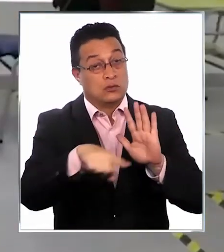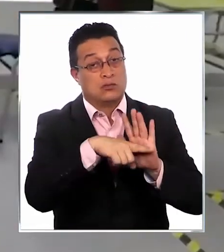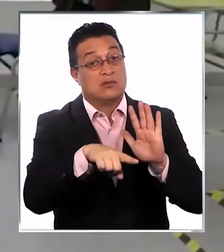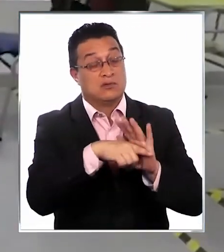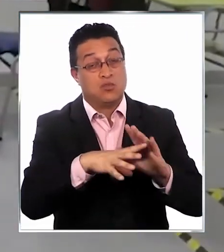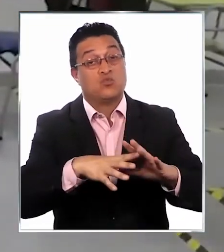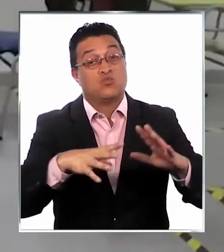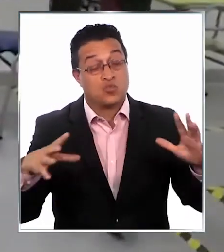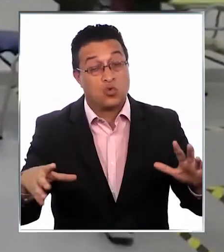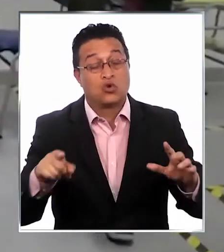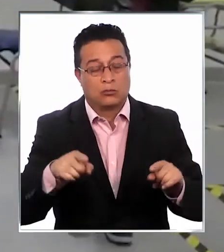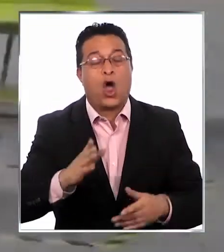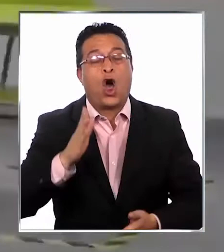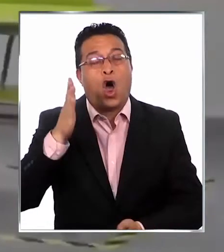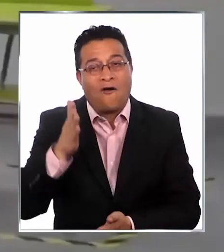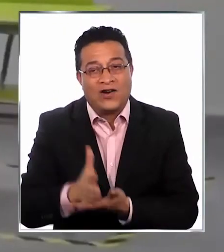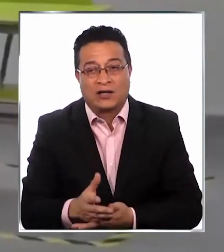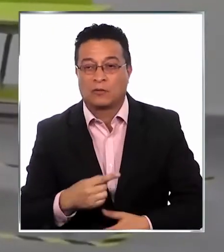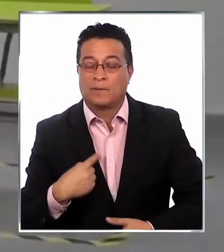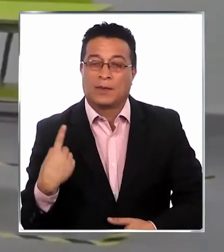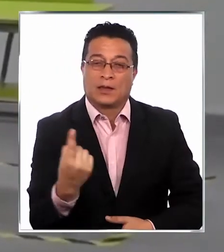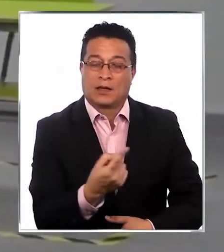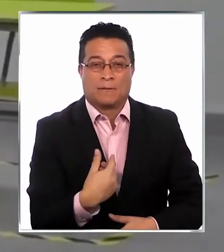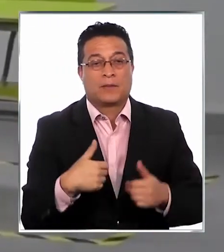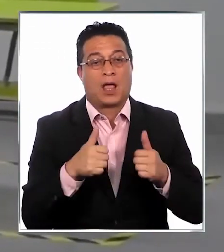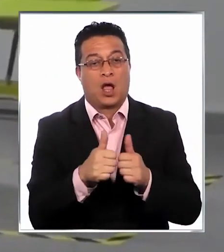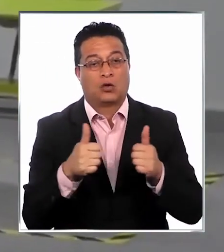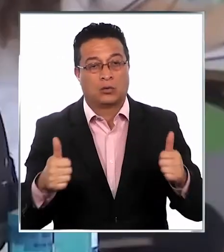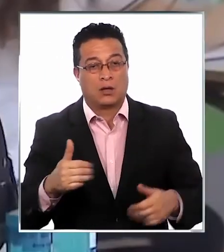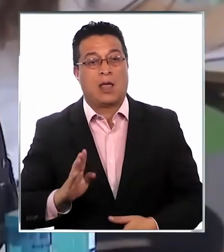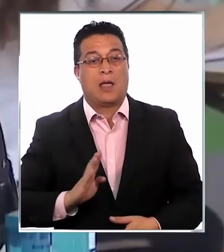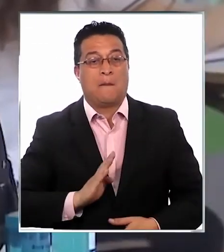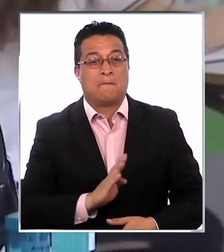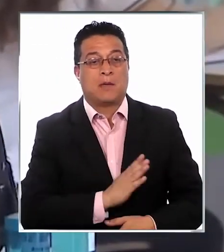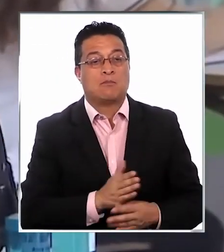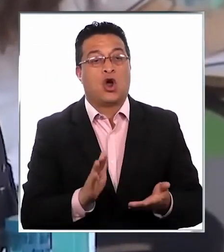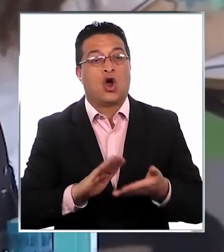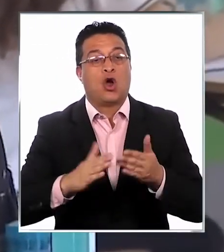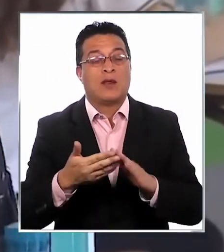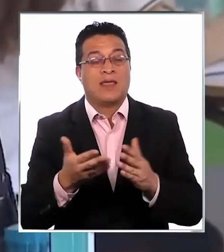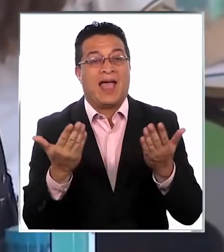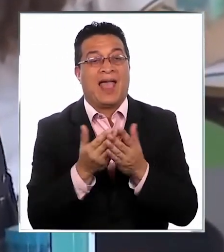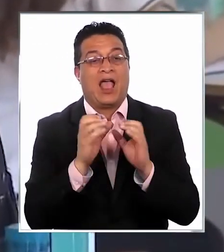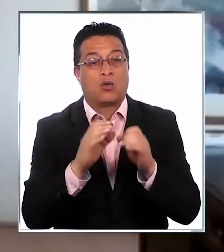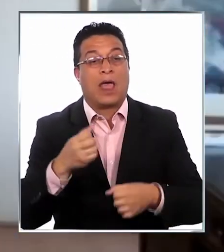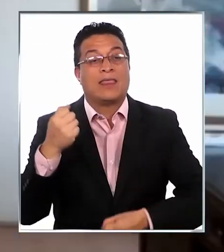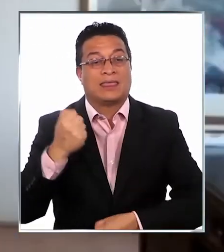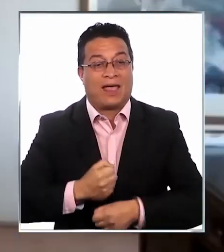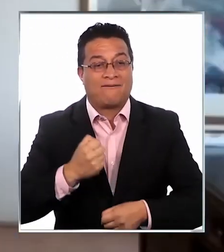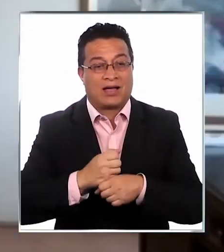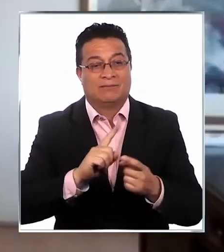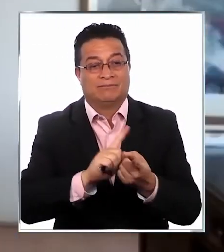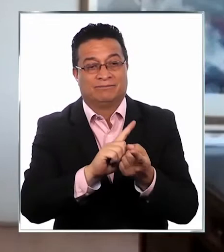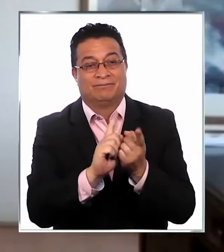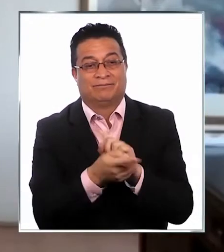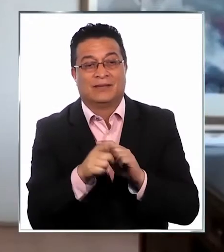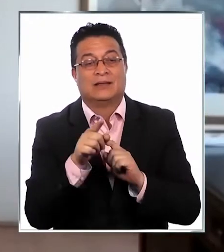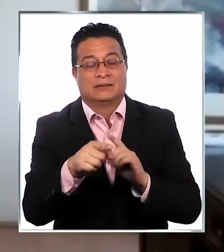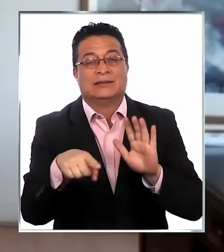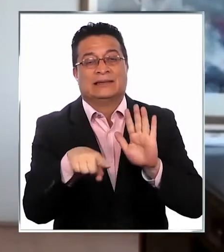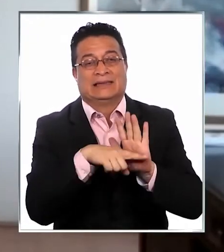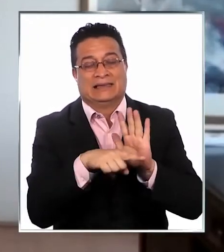tanto la obligación que tenemos como autoridades, como miembros de la comunidad educativa, es de trabajar para revertir esos impactos